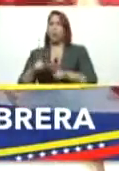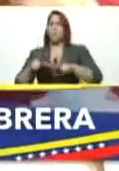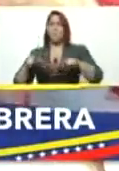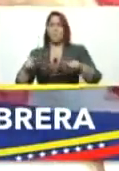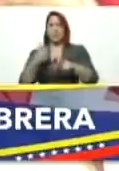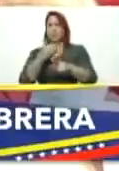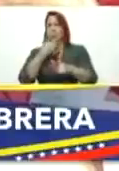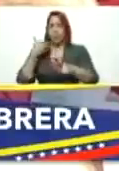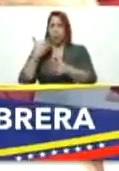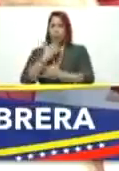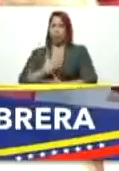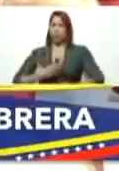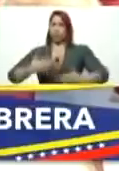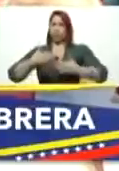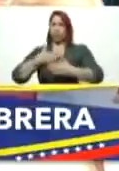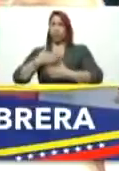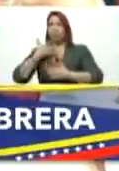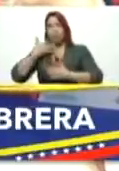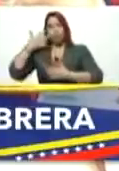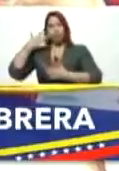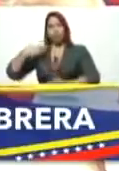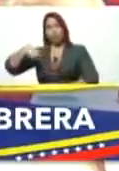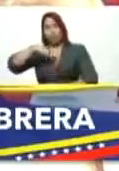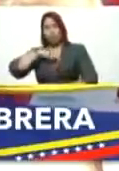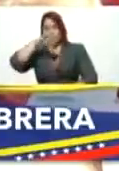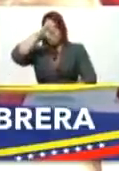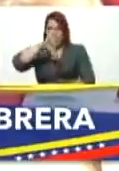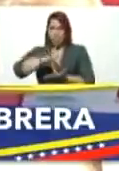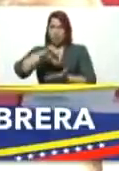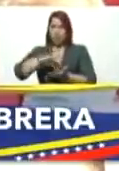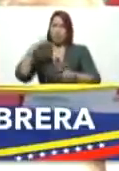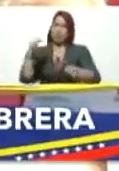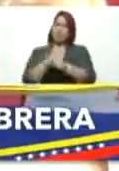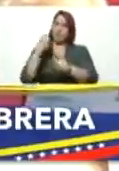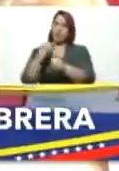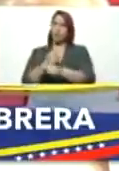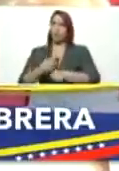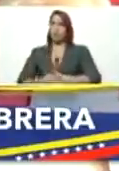satisfacción para nuestra central obrera